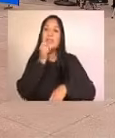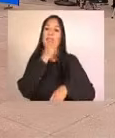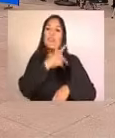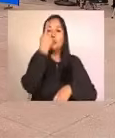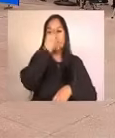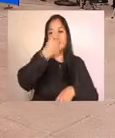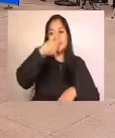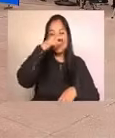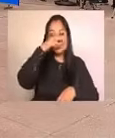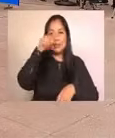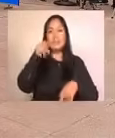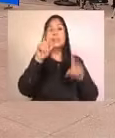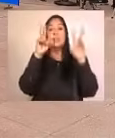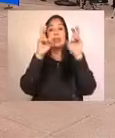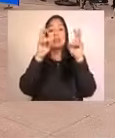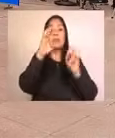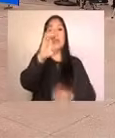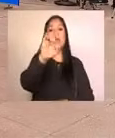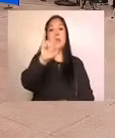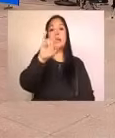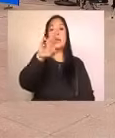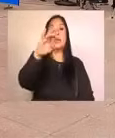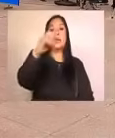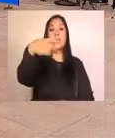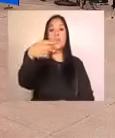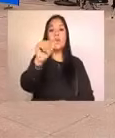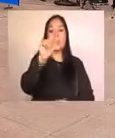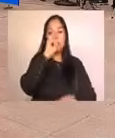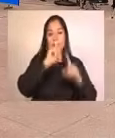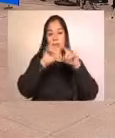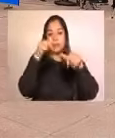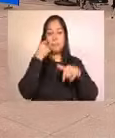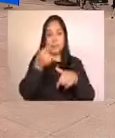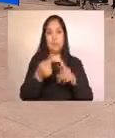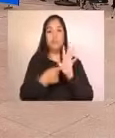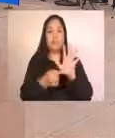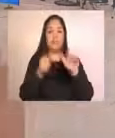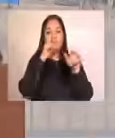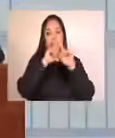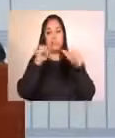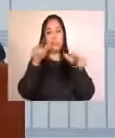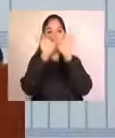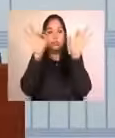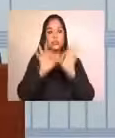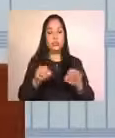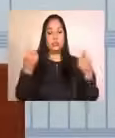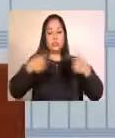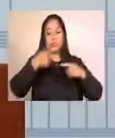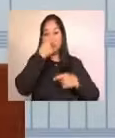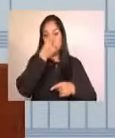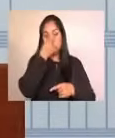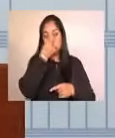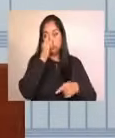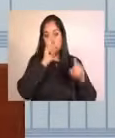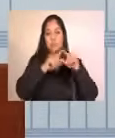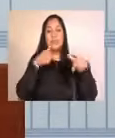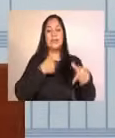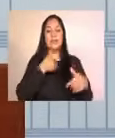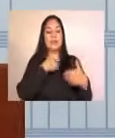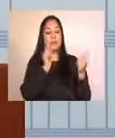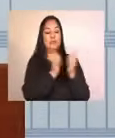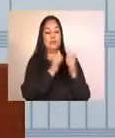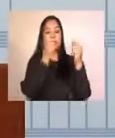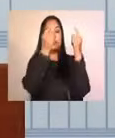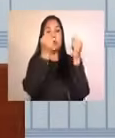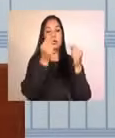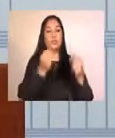caso Eureka. Luego, platicarles de esas medidas de transparencia y anticorrupción que acompañan el presupuesto